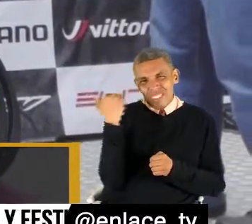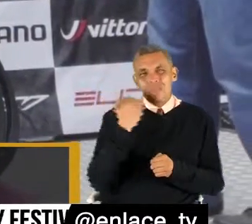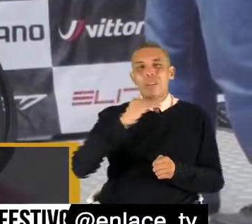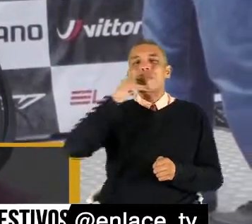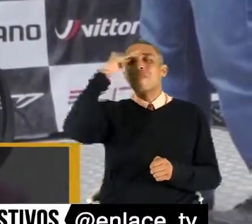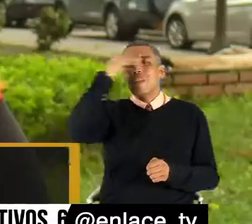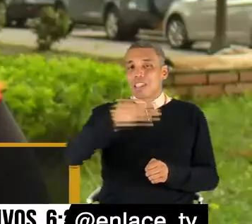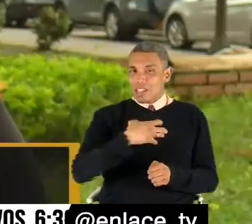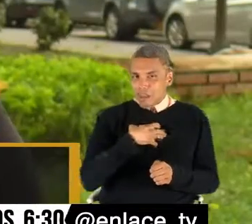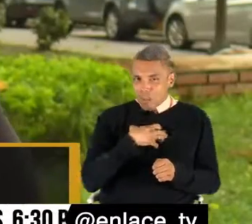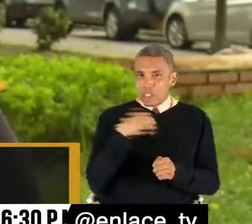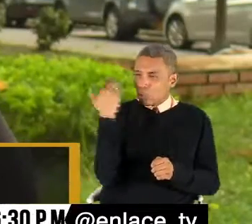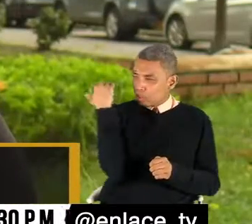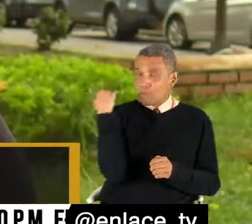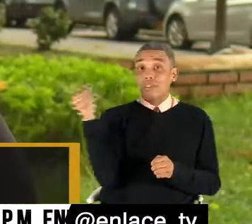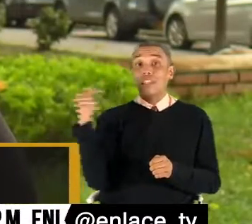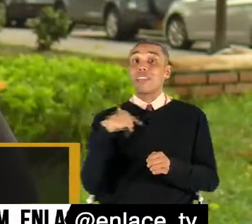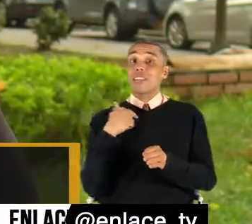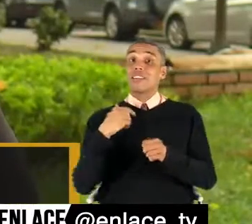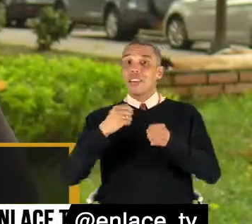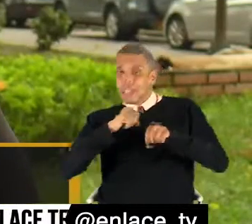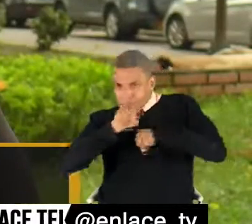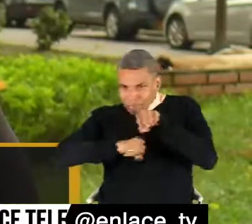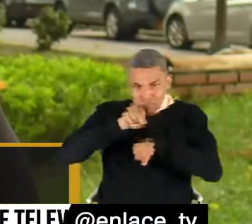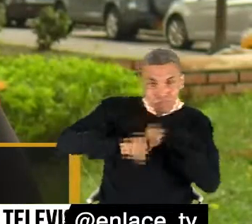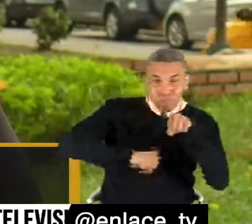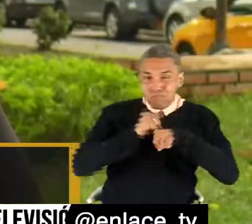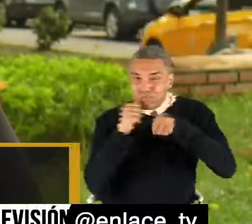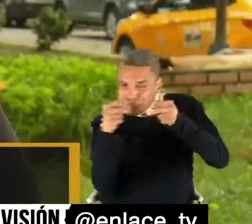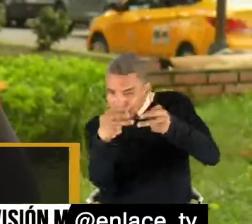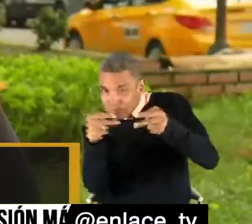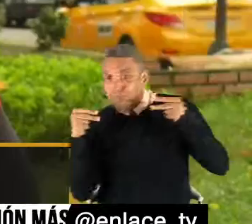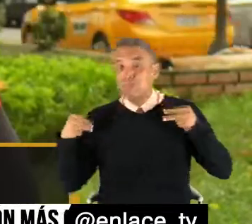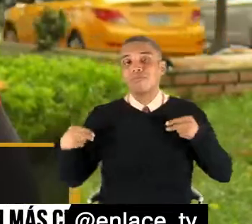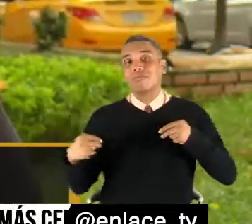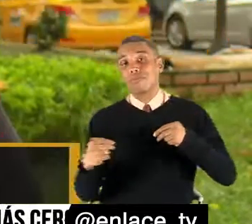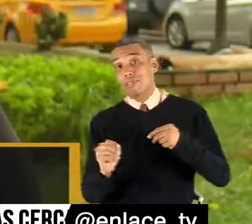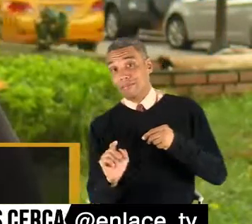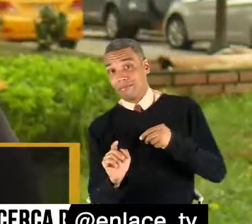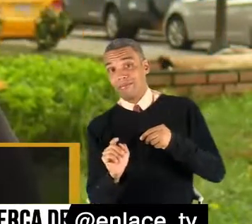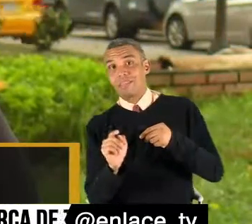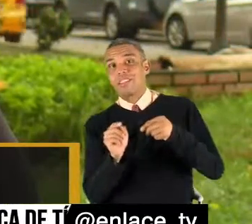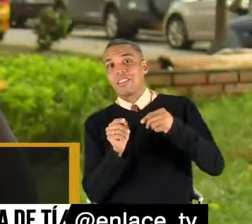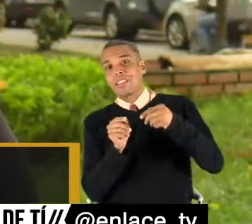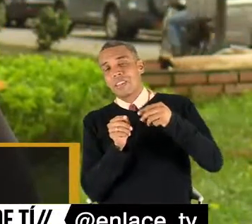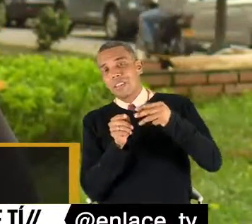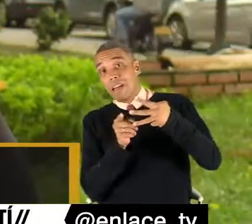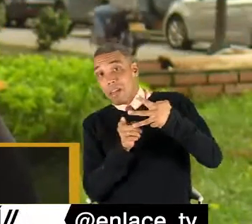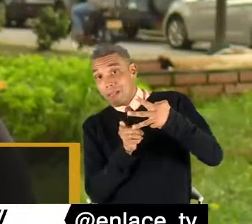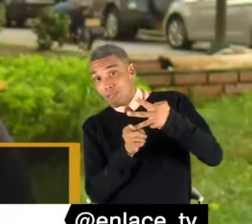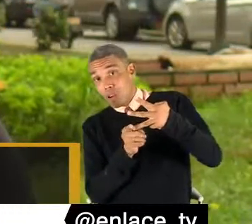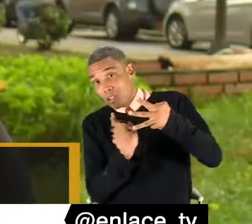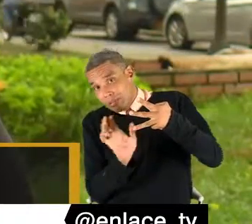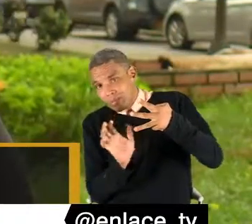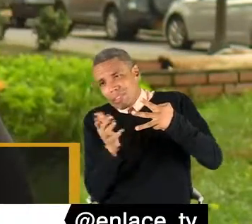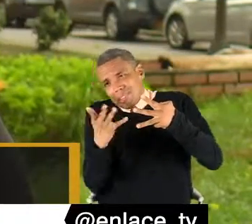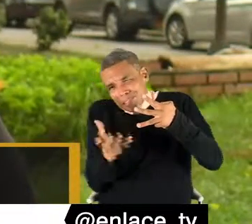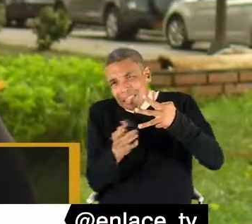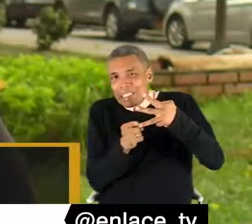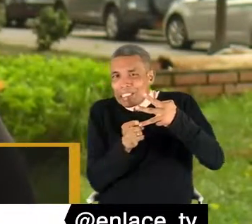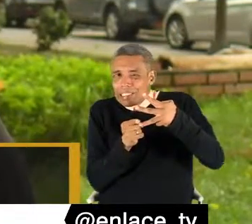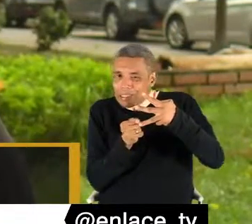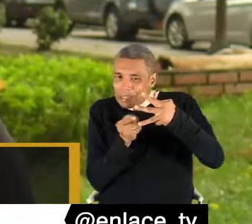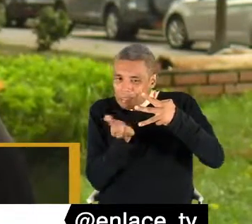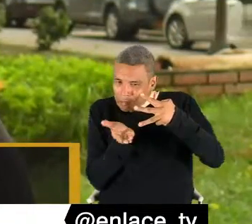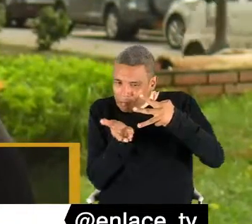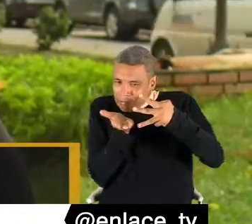semana anterior. No, es una felicidad muy grande, pues de todos modos esperábamos un poquito más de ella, pero no, pero este nivel que ella